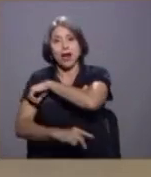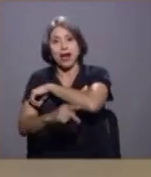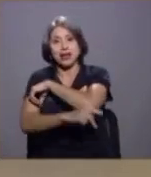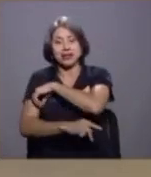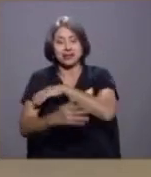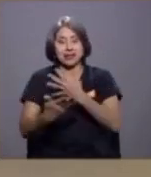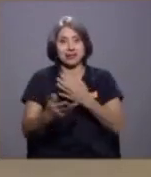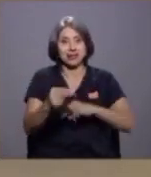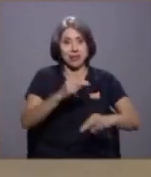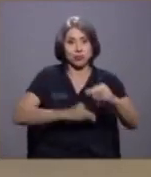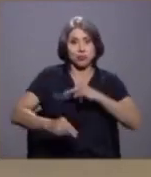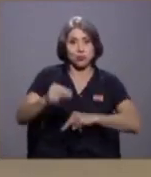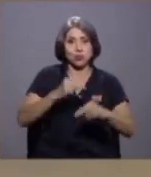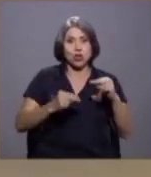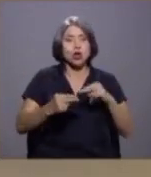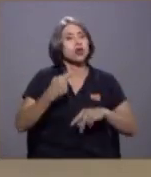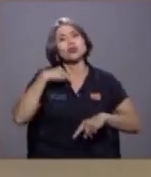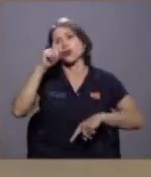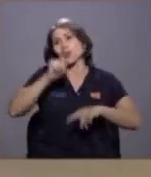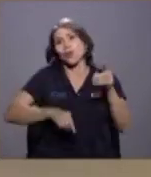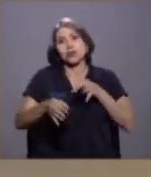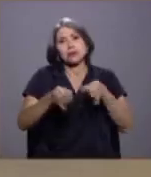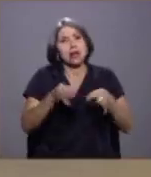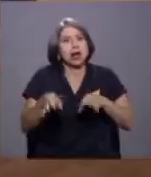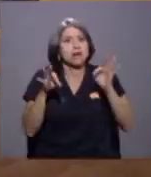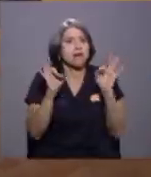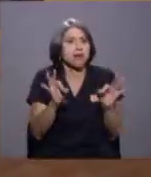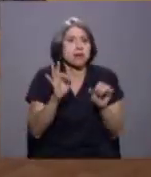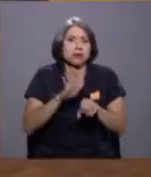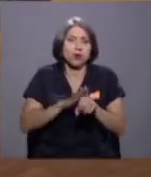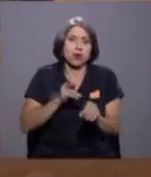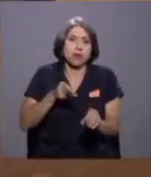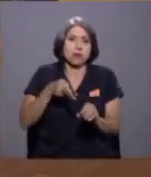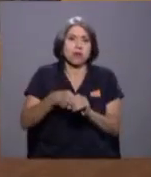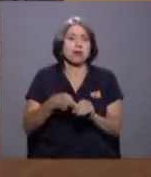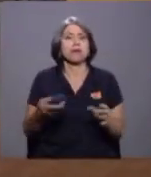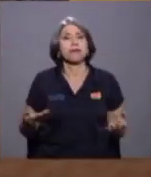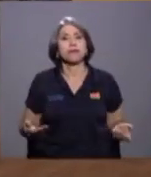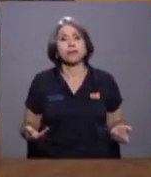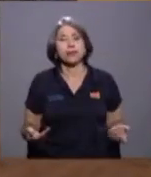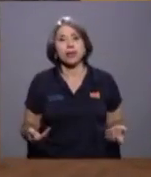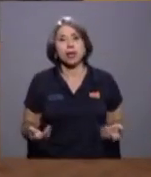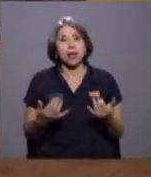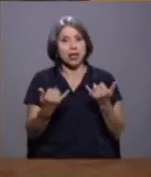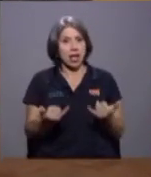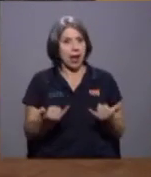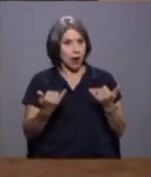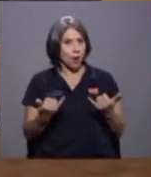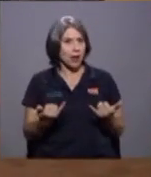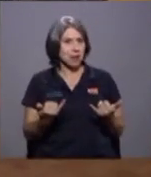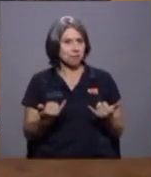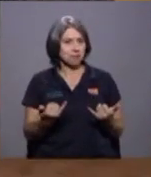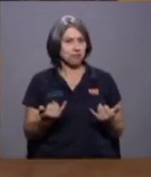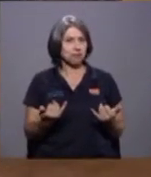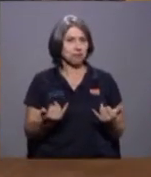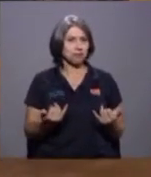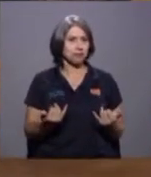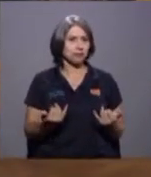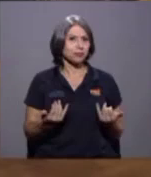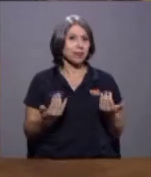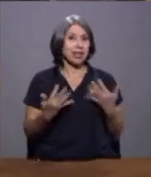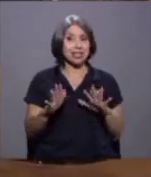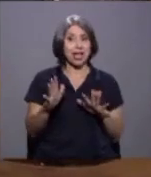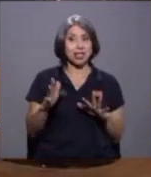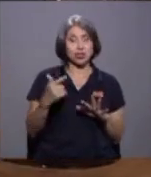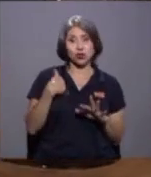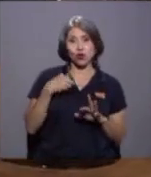Yo no puedo hacer esa buena explicación con respecto a los combustibles, y ahora que regalé el auto que